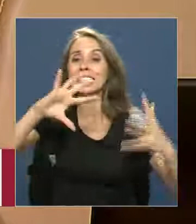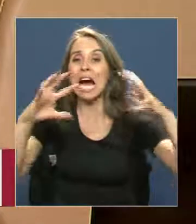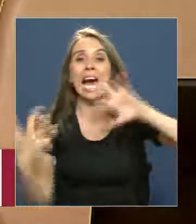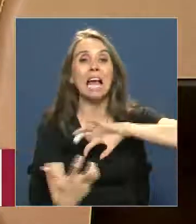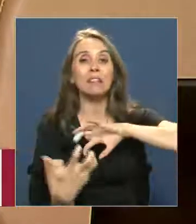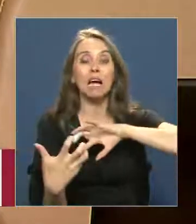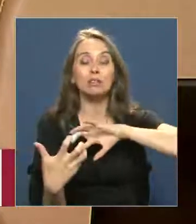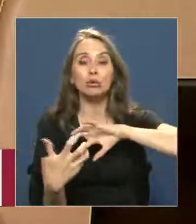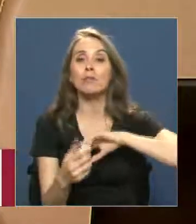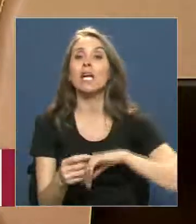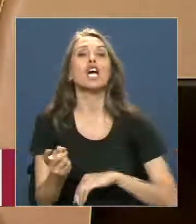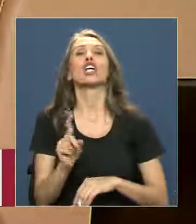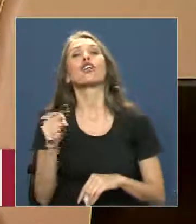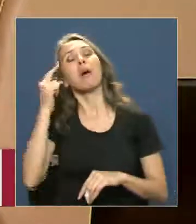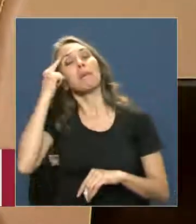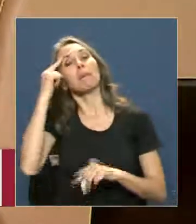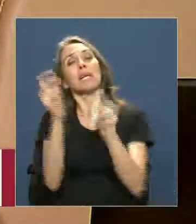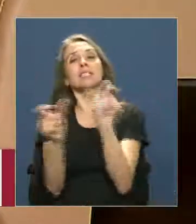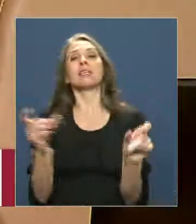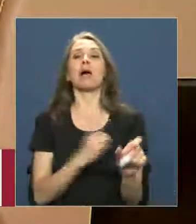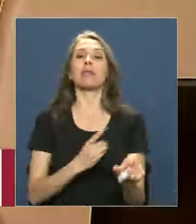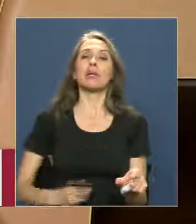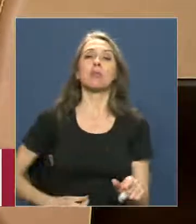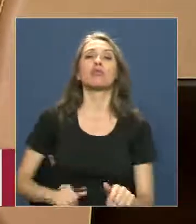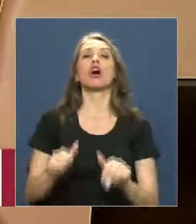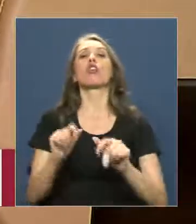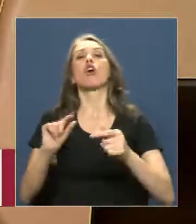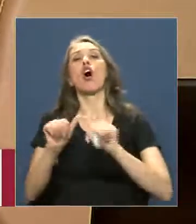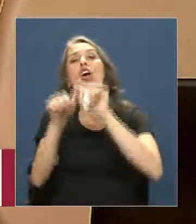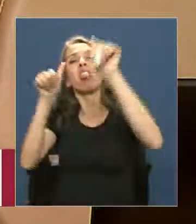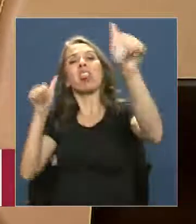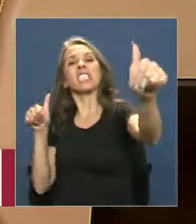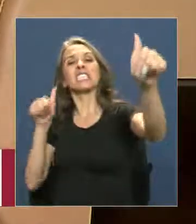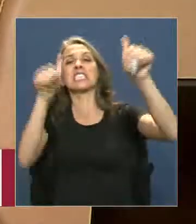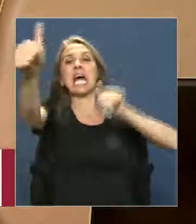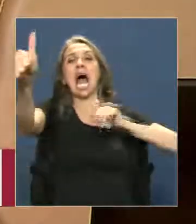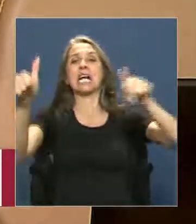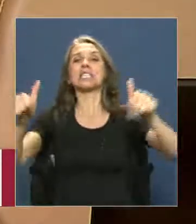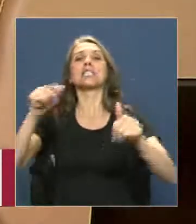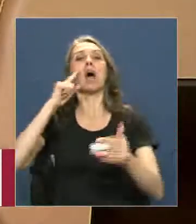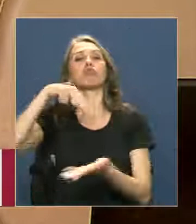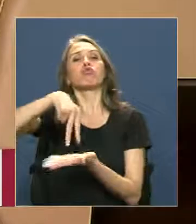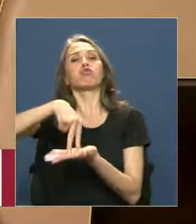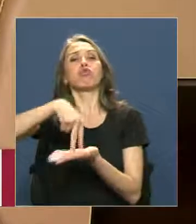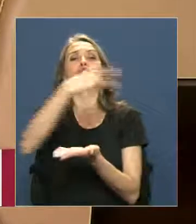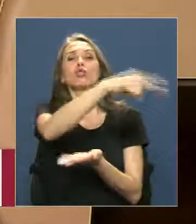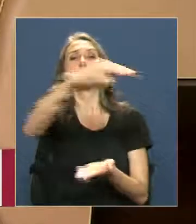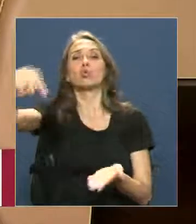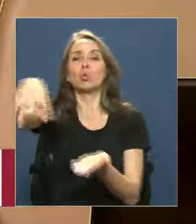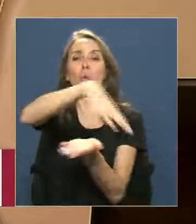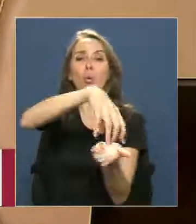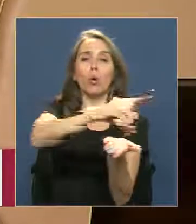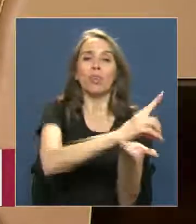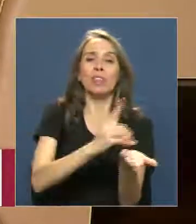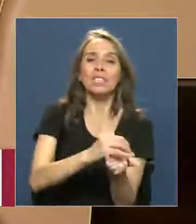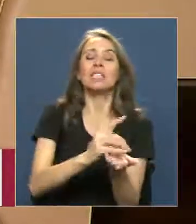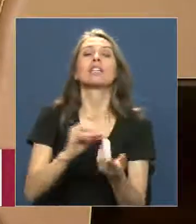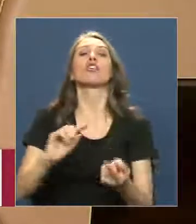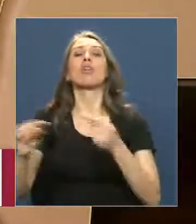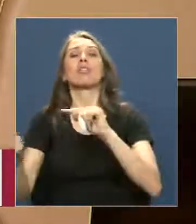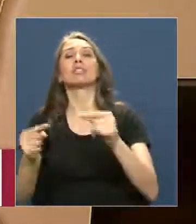que votemos de esta forma y discutamos entonces a distancia proyectos de nuestros distritos o una acusación constitucional